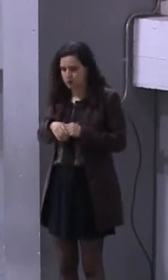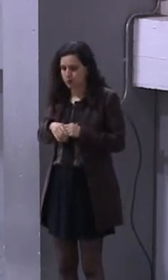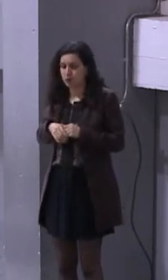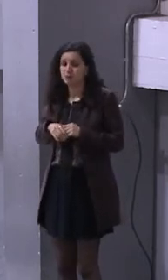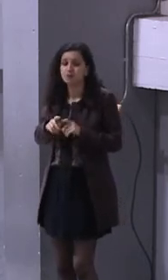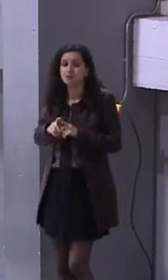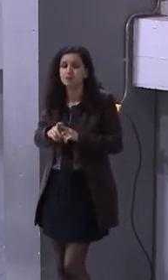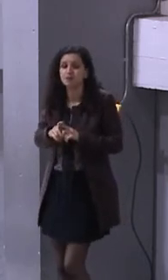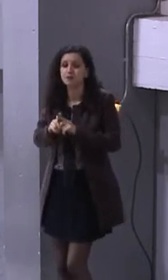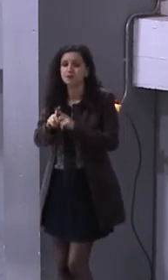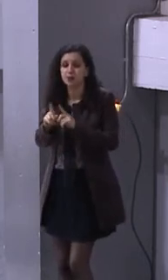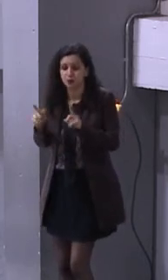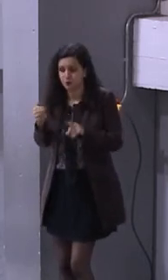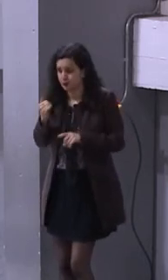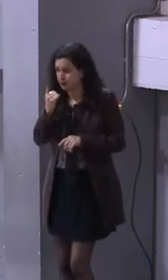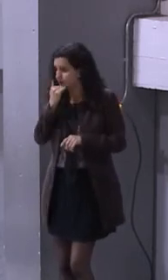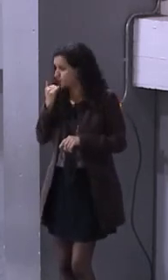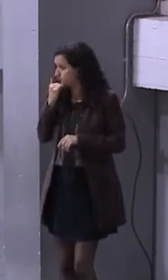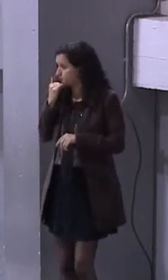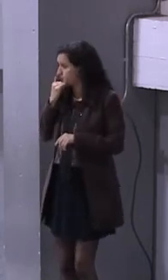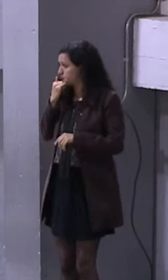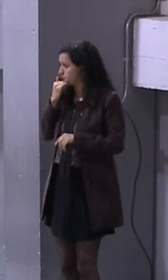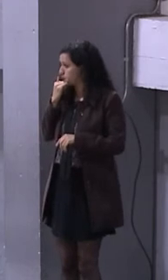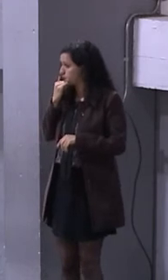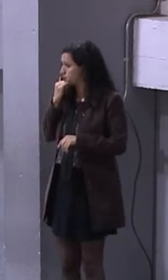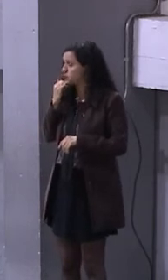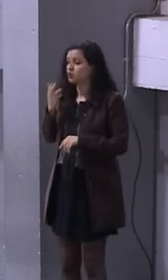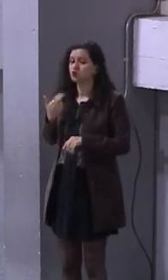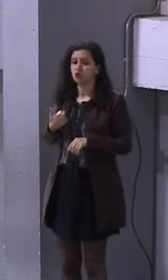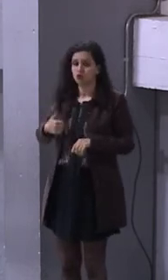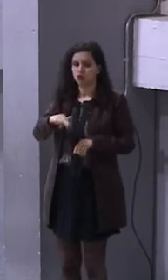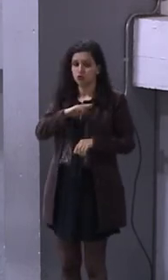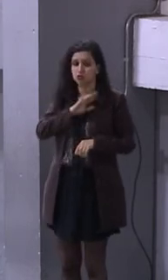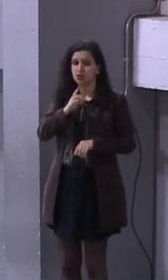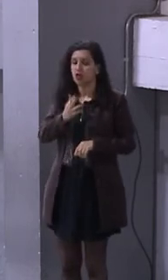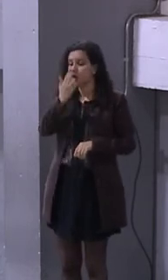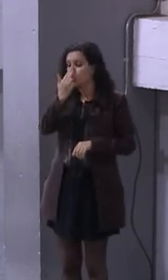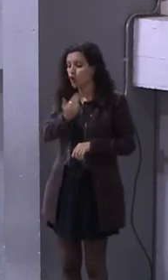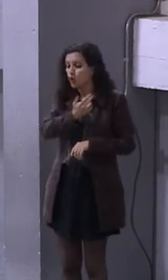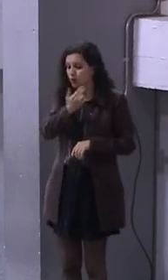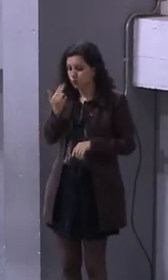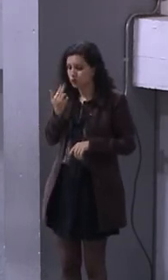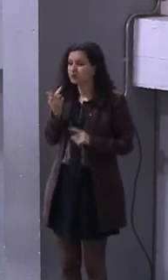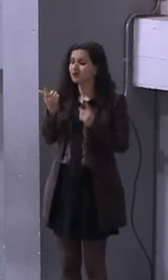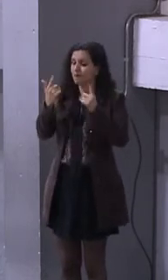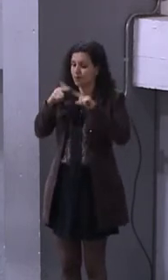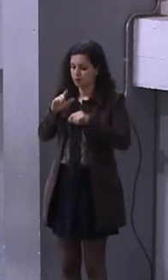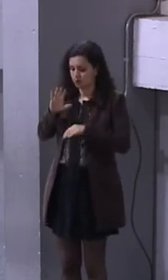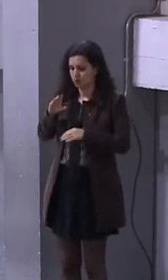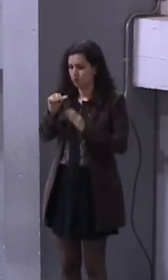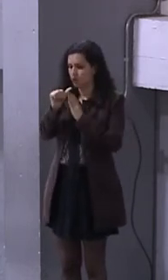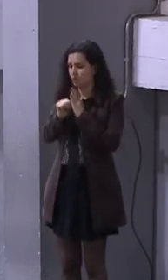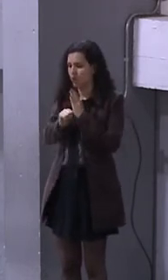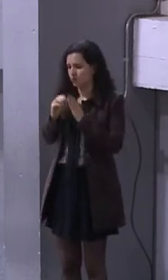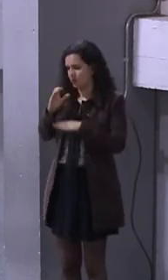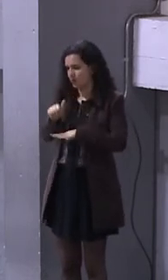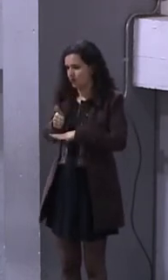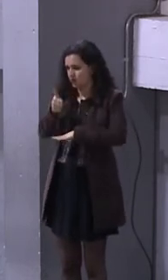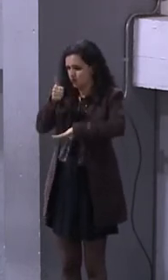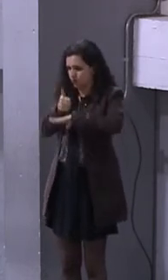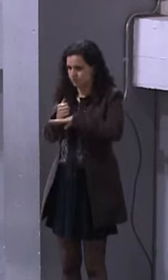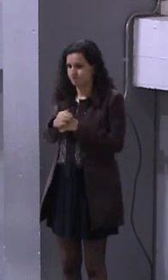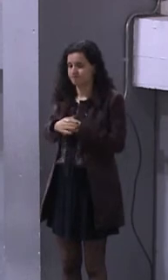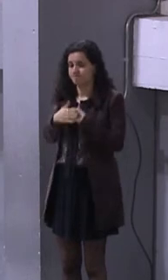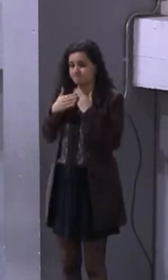pero nosotros, digamos, ese compromiso también lo tenemos en nuestro programa rectoral. Dado que no hemos podido